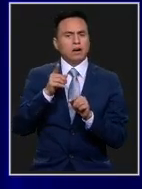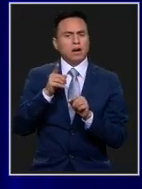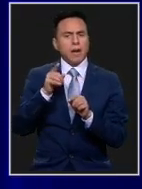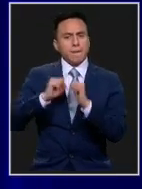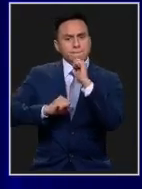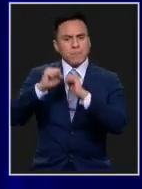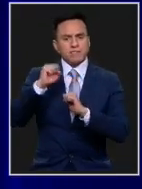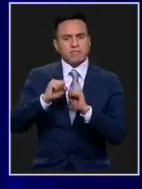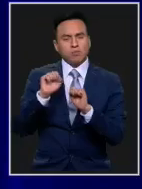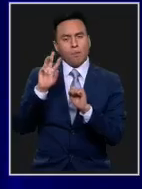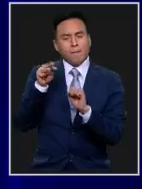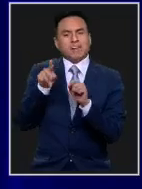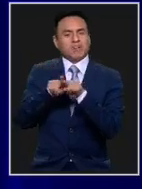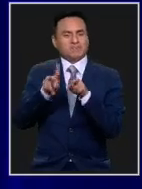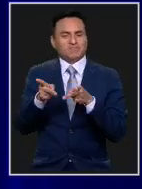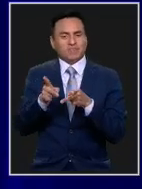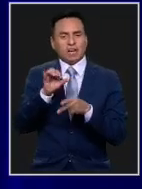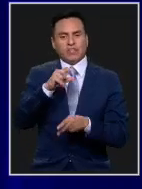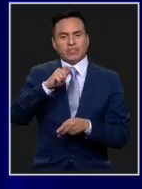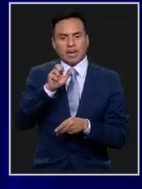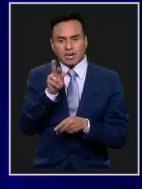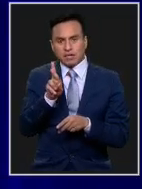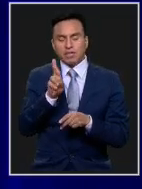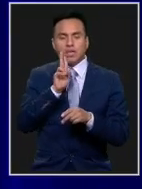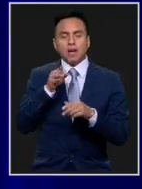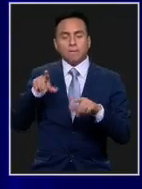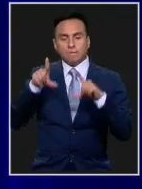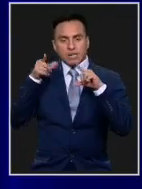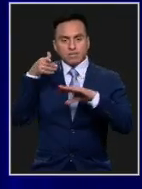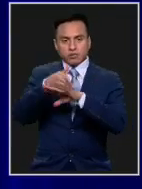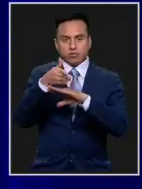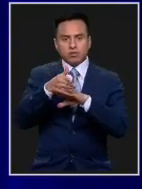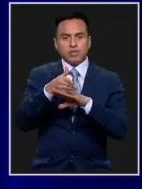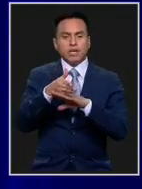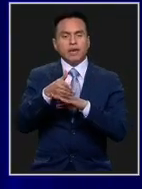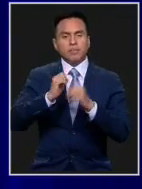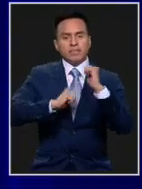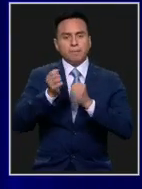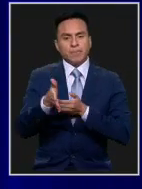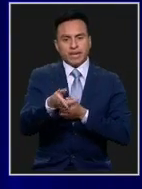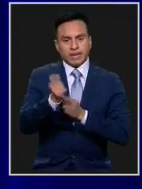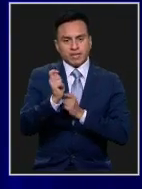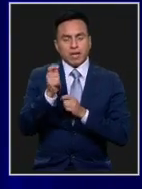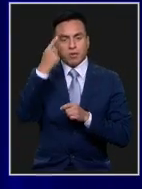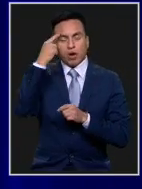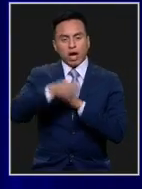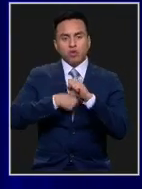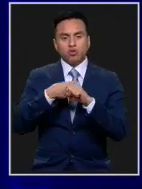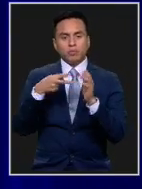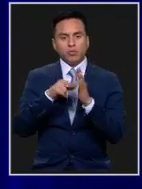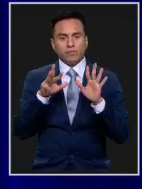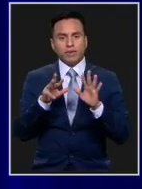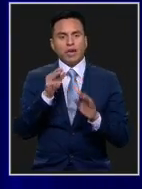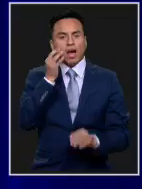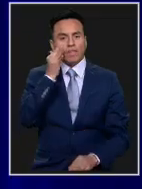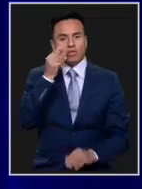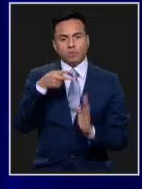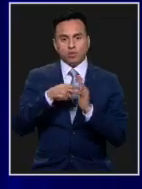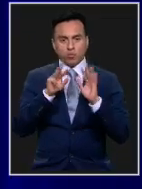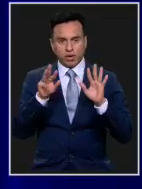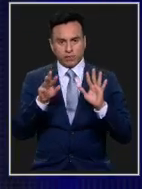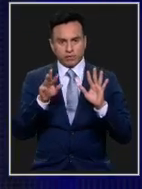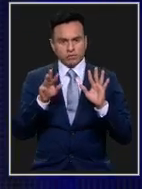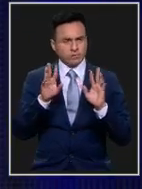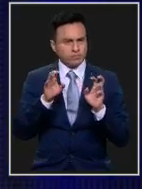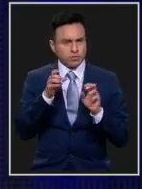empresas madres como es el caso de antar que tiene una participación en empresas pesqueras pero el año 2009 en abril del 2009 me acuerdo